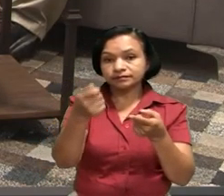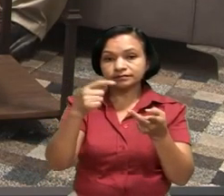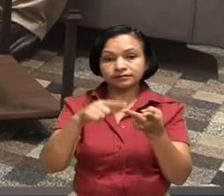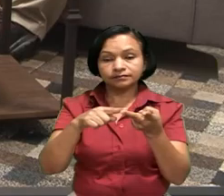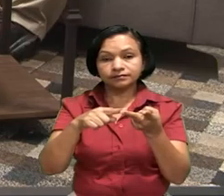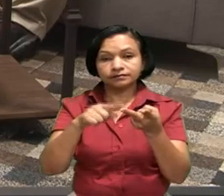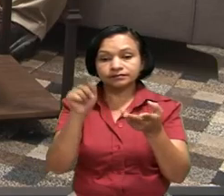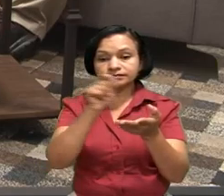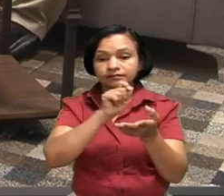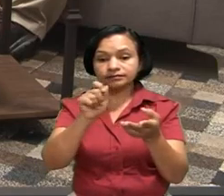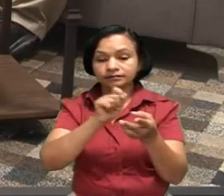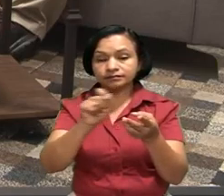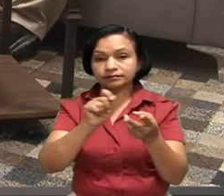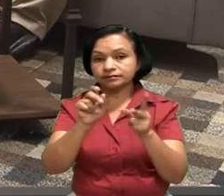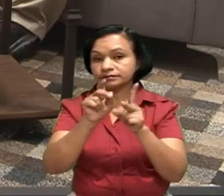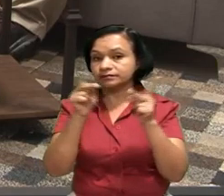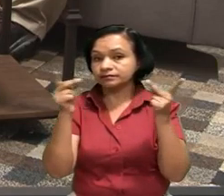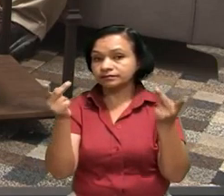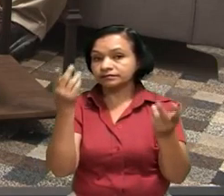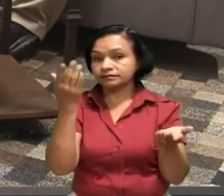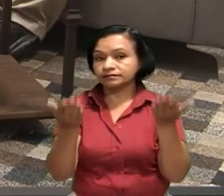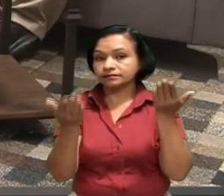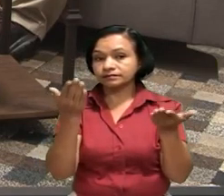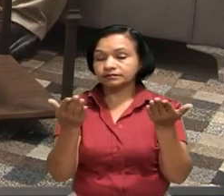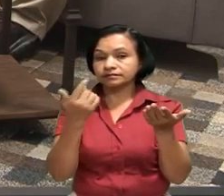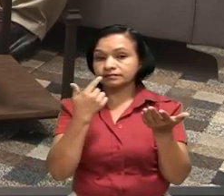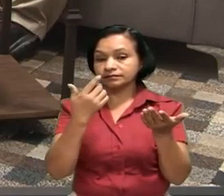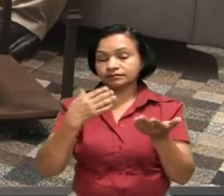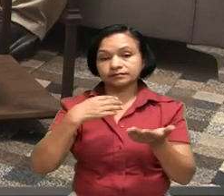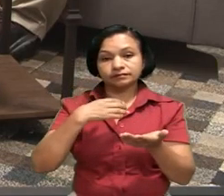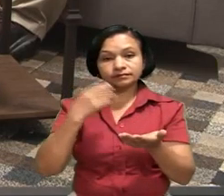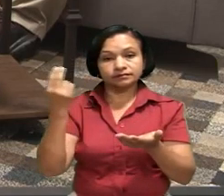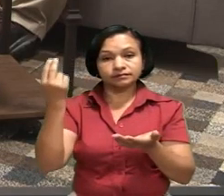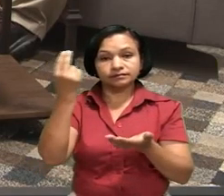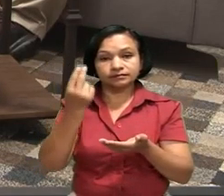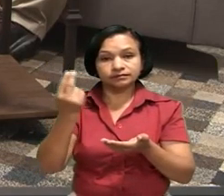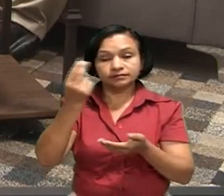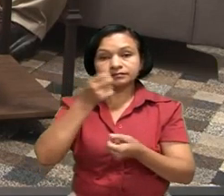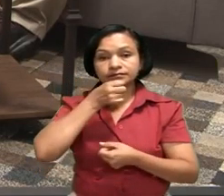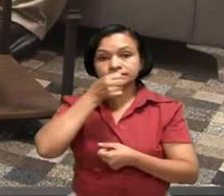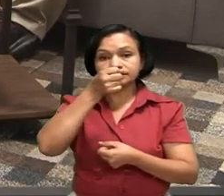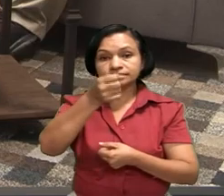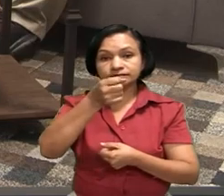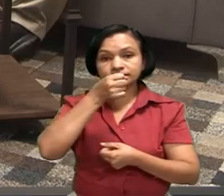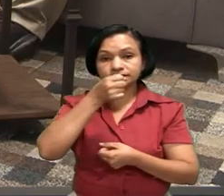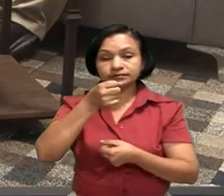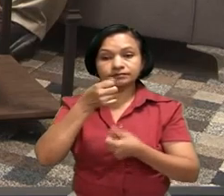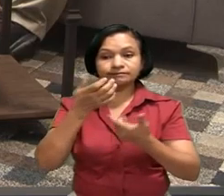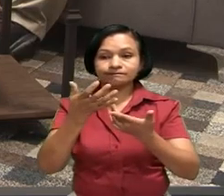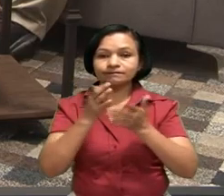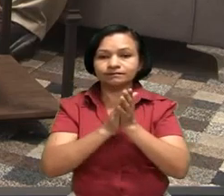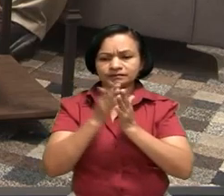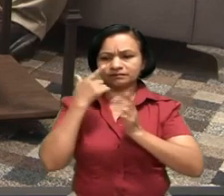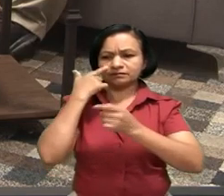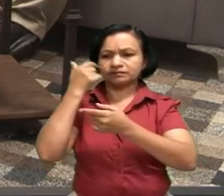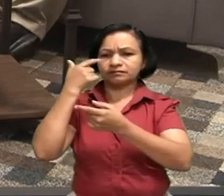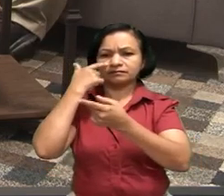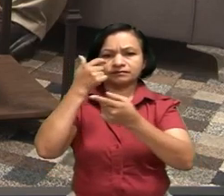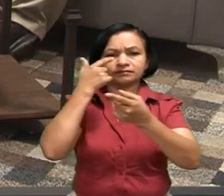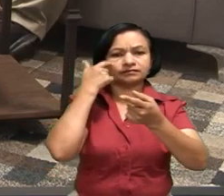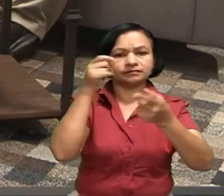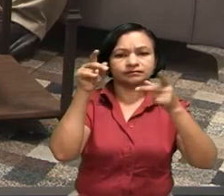medio escrito solamente por utilizar el periodismo como un camino hacia ese fin pero